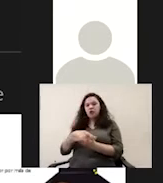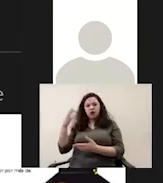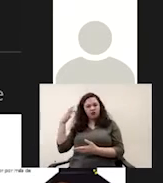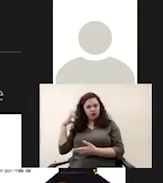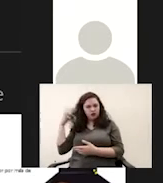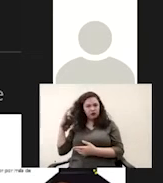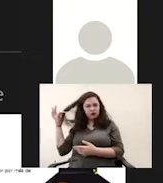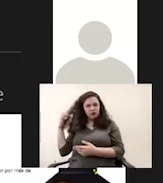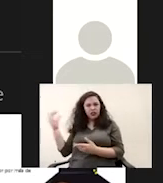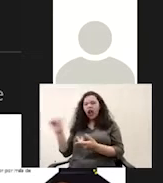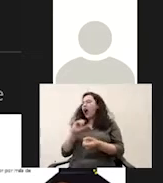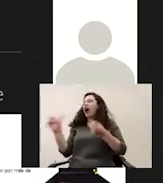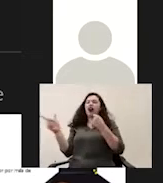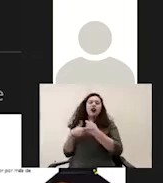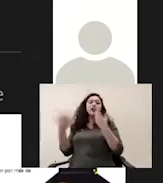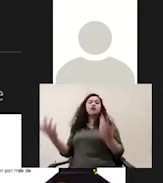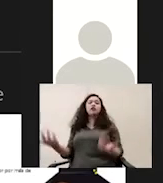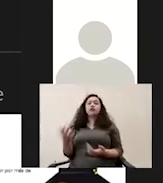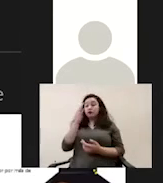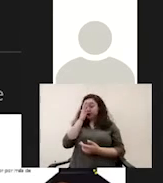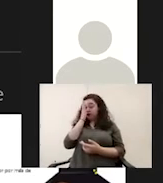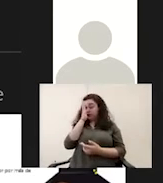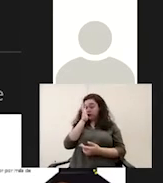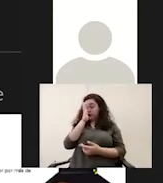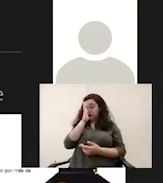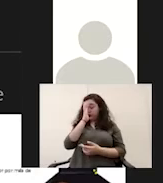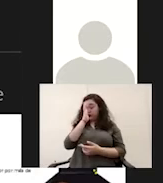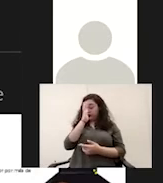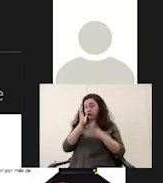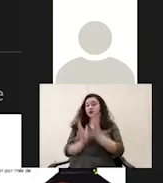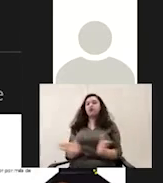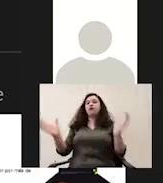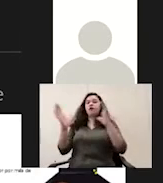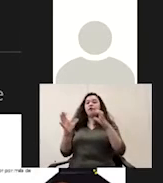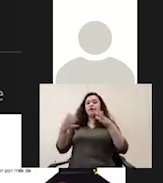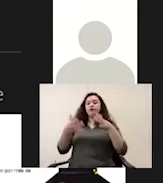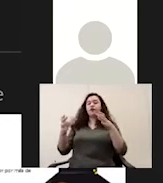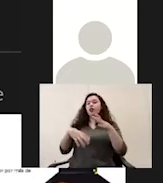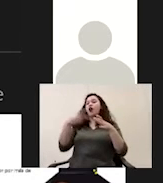algún residuo. Entonces van a preparar en una cubeta una solución con